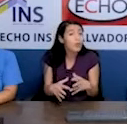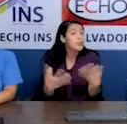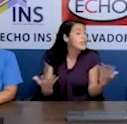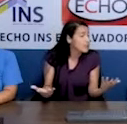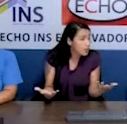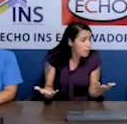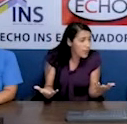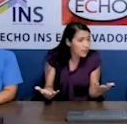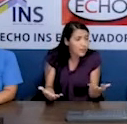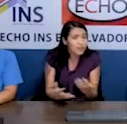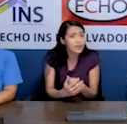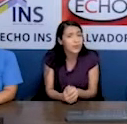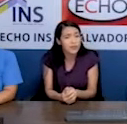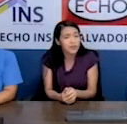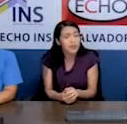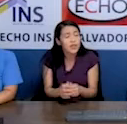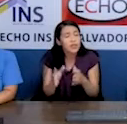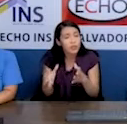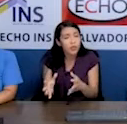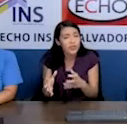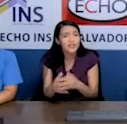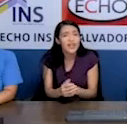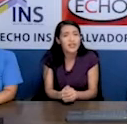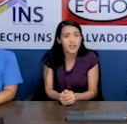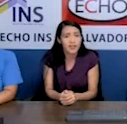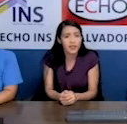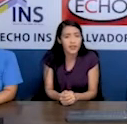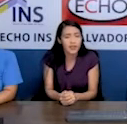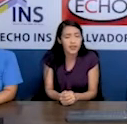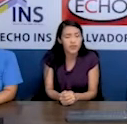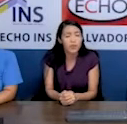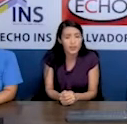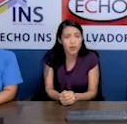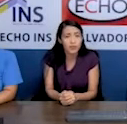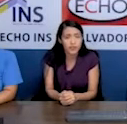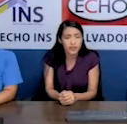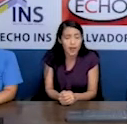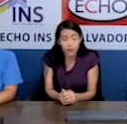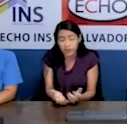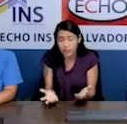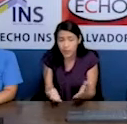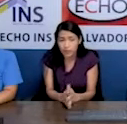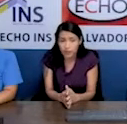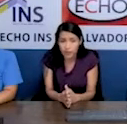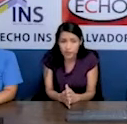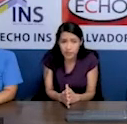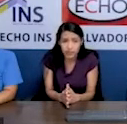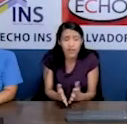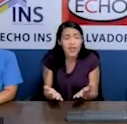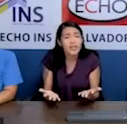mecánico o una sedación paliativa si el paciente no desea ser sometido a